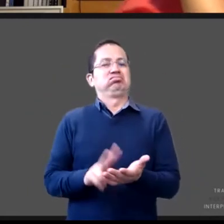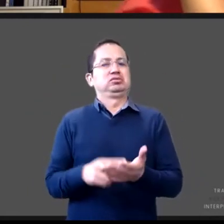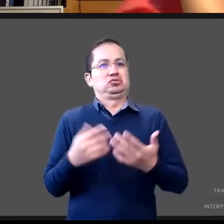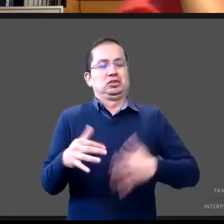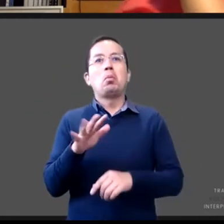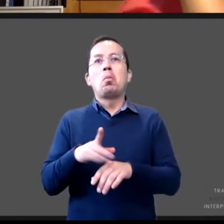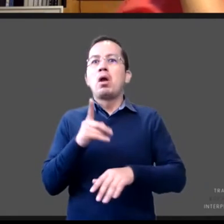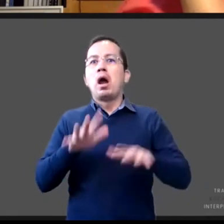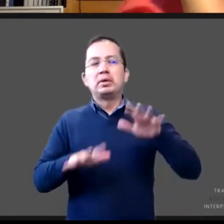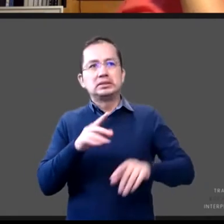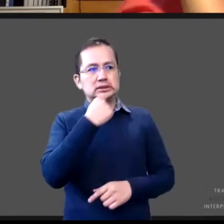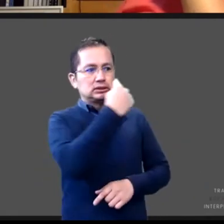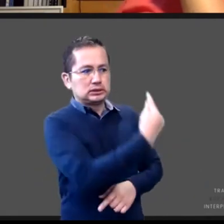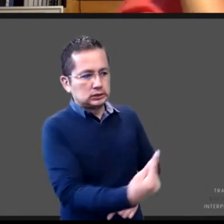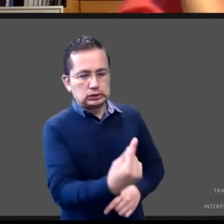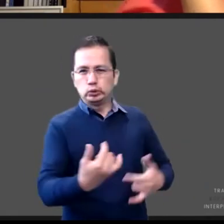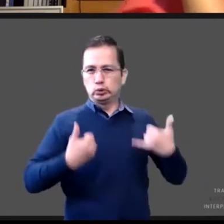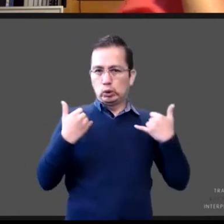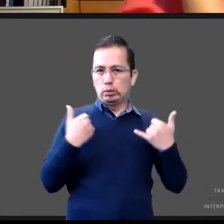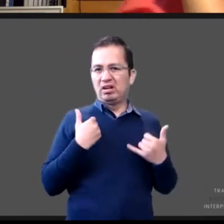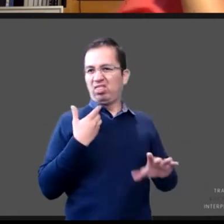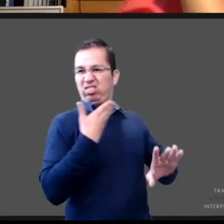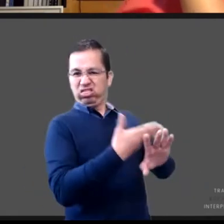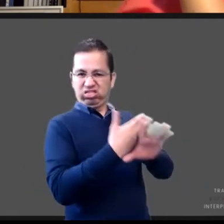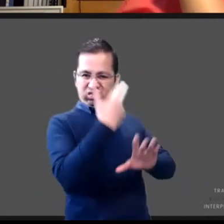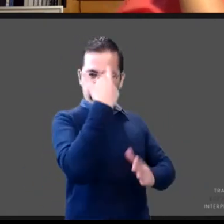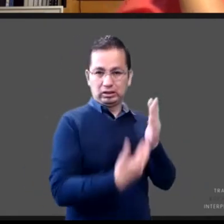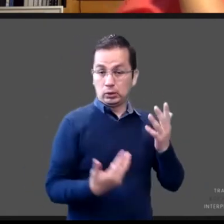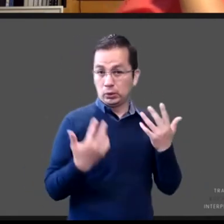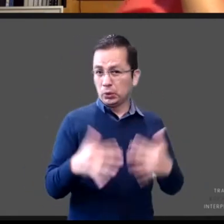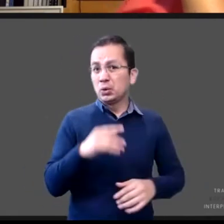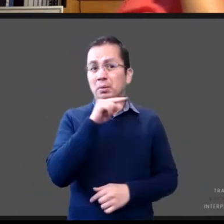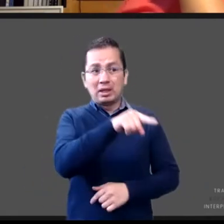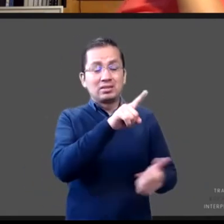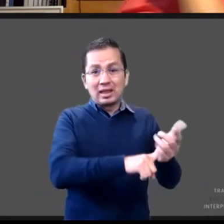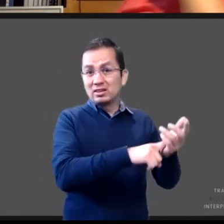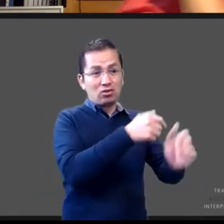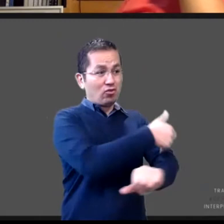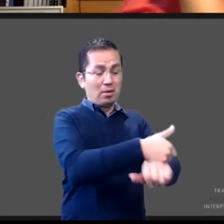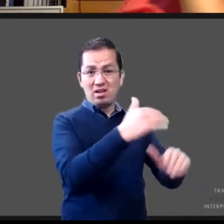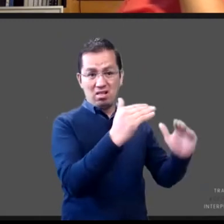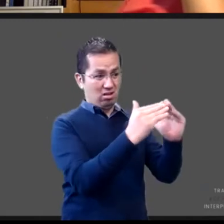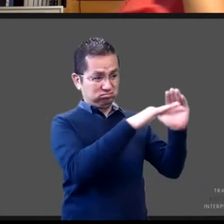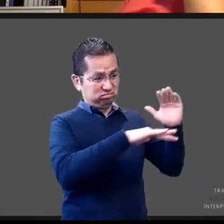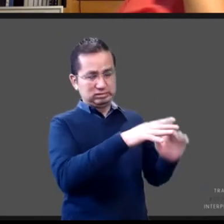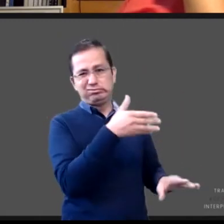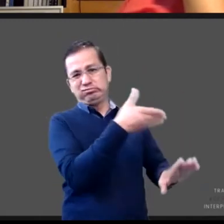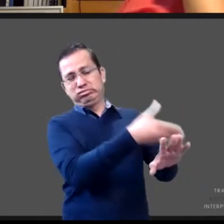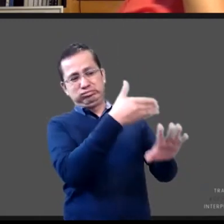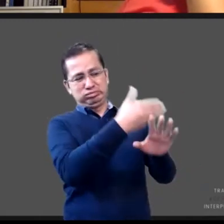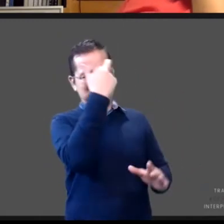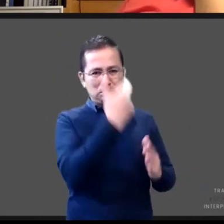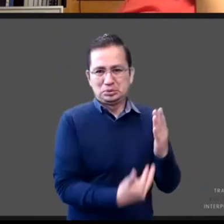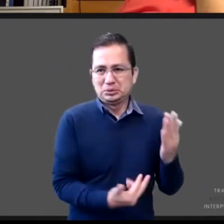niños y adolescentes, y también violencias familiares que les afectan de manera muy directa, ¿no? Ser testigos